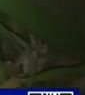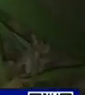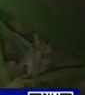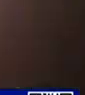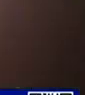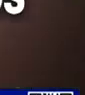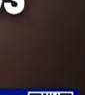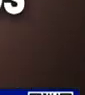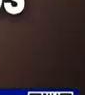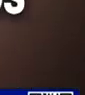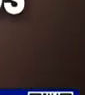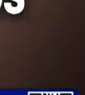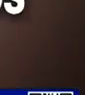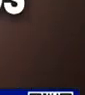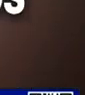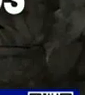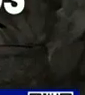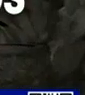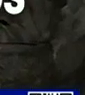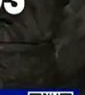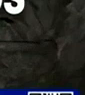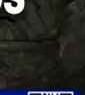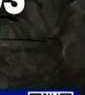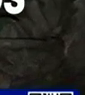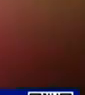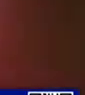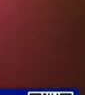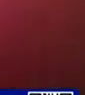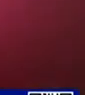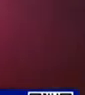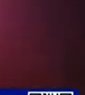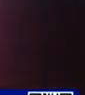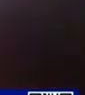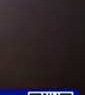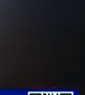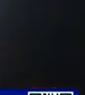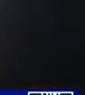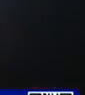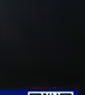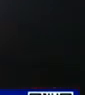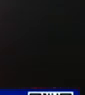La crueldad llegó a una niña de 7 años.